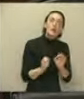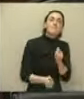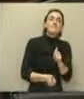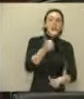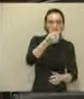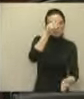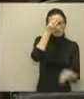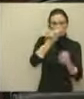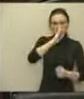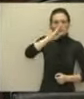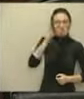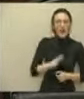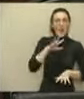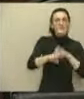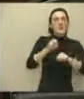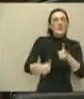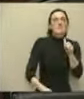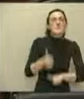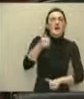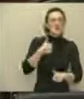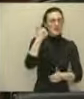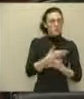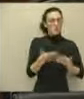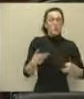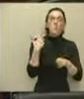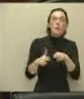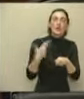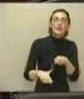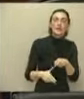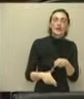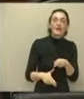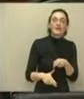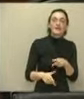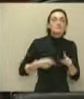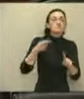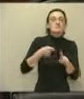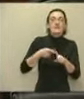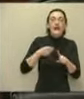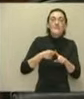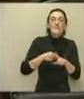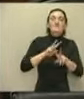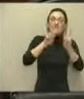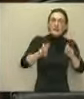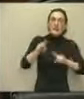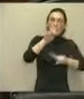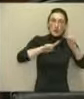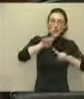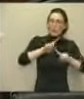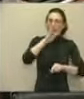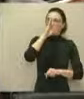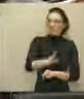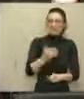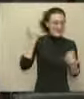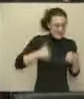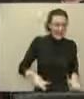determinación, mucha más ambición, mucha más voluntad política para acometer este problema de forma decidida ya,